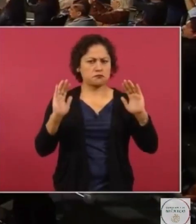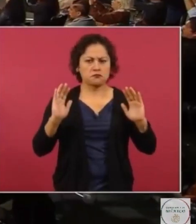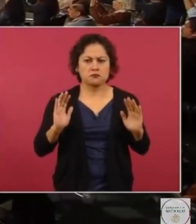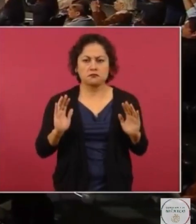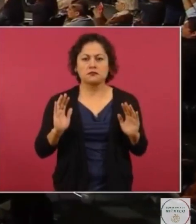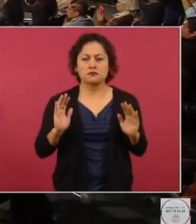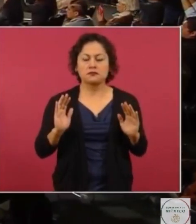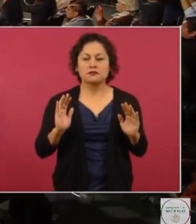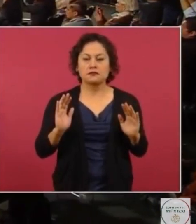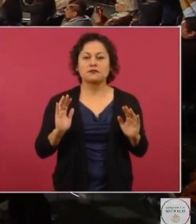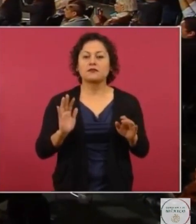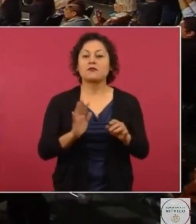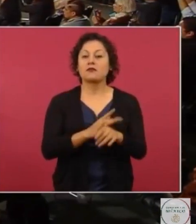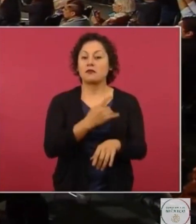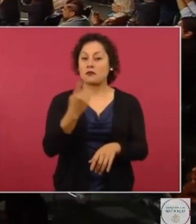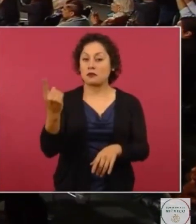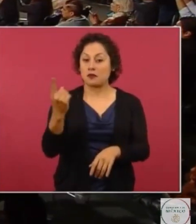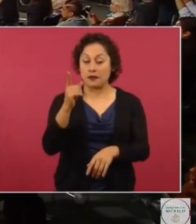mañana